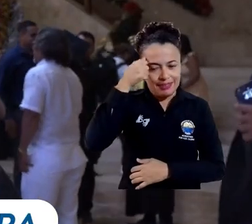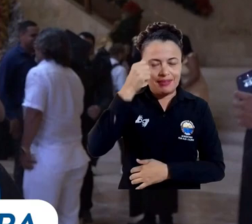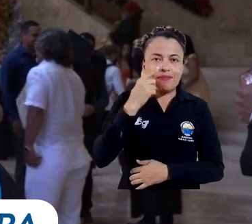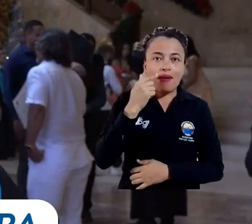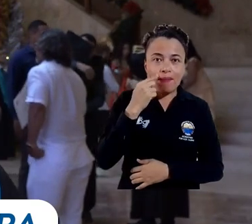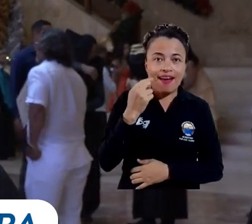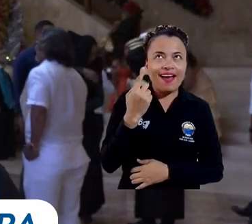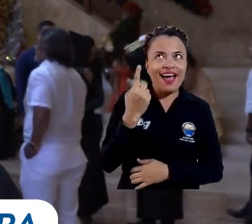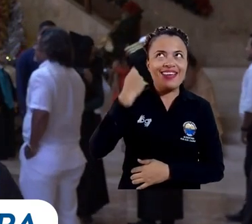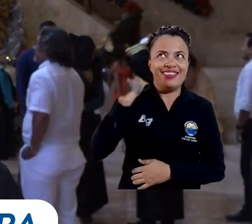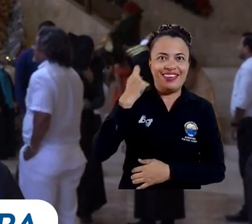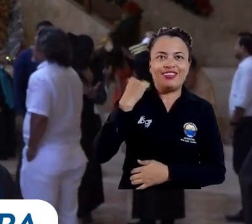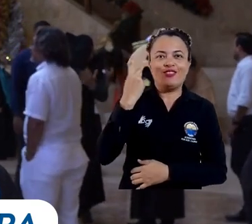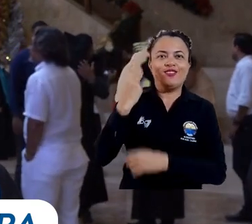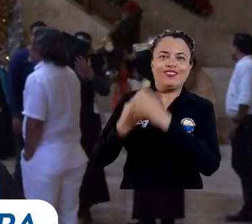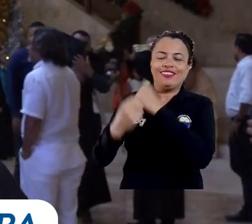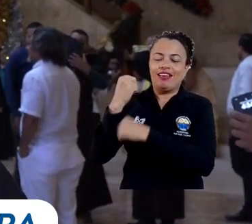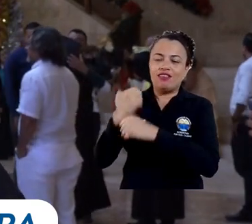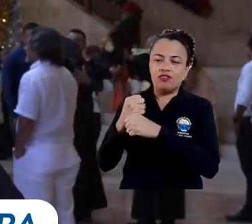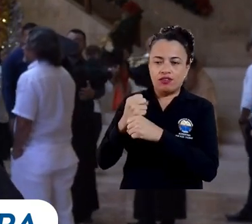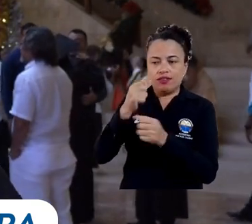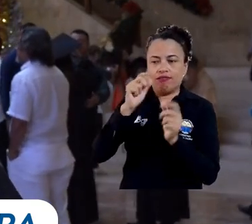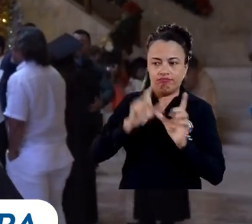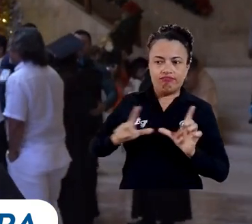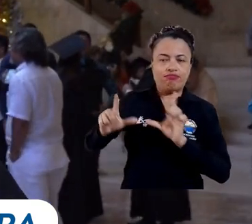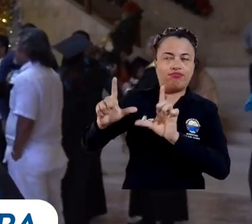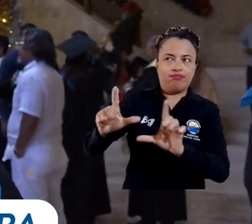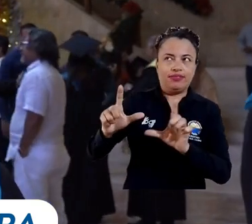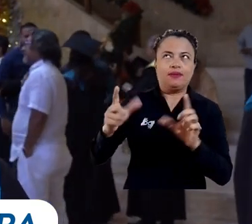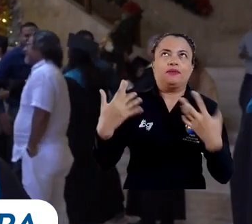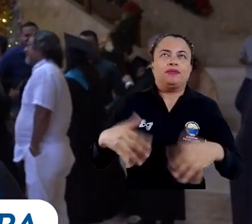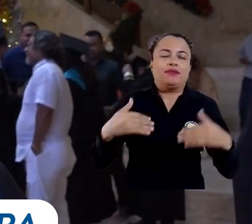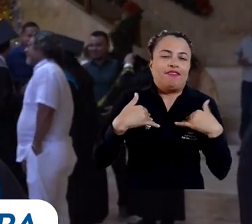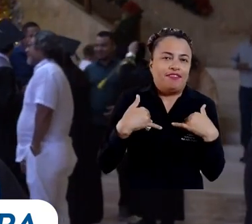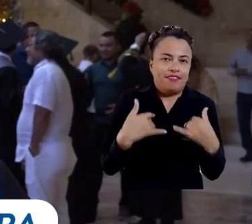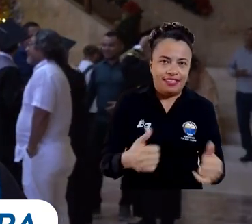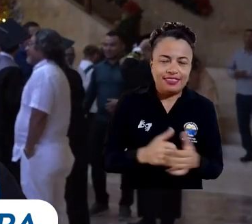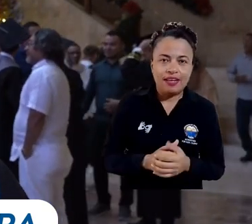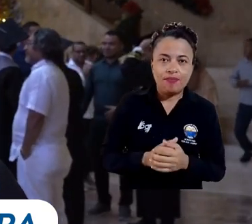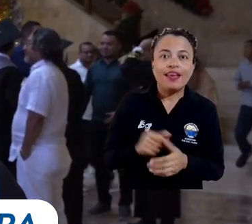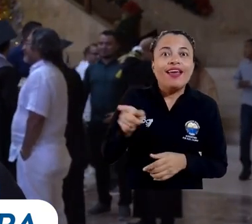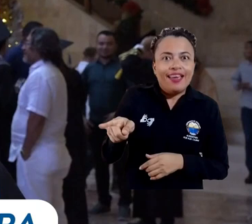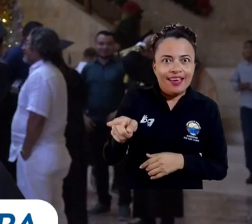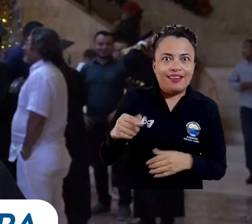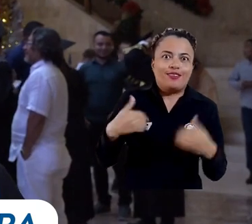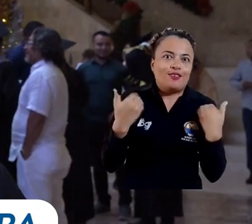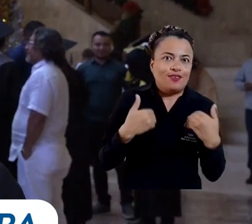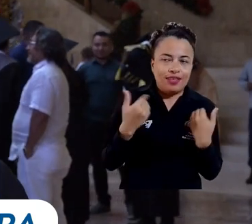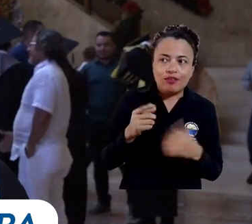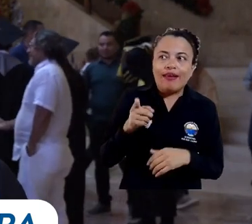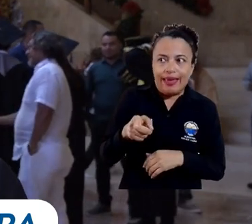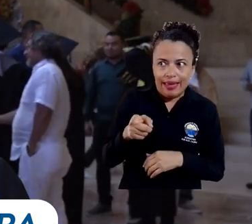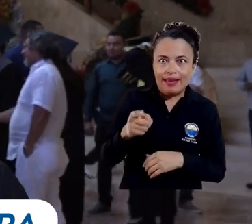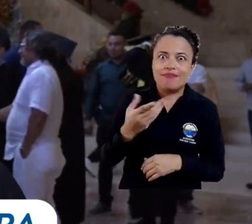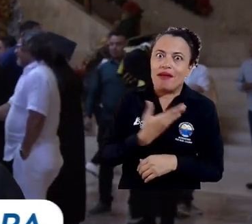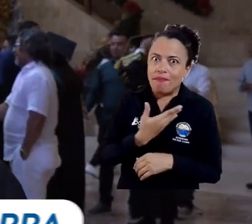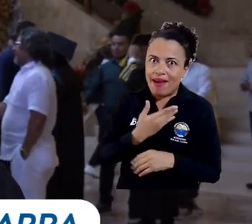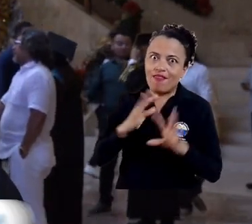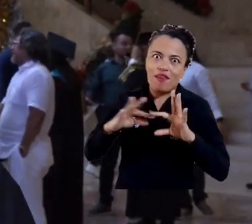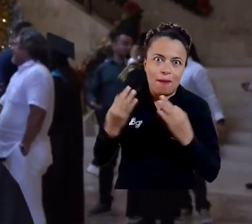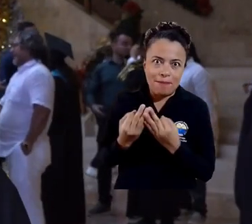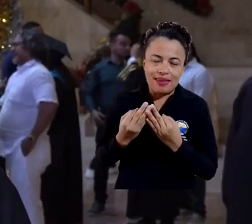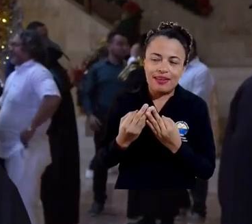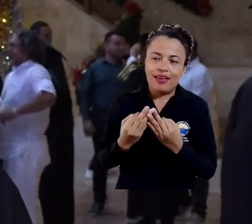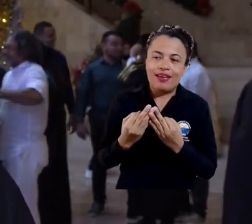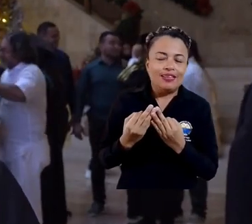ya ayer hace 2 años se graduó y nos llena mucha felicidad. Él está también súper contento. Él, mi mamá,